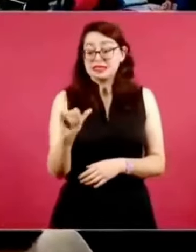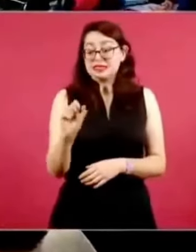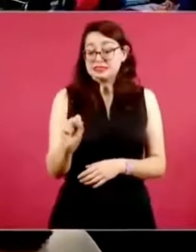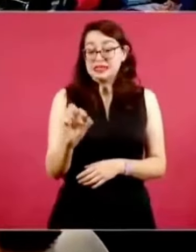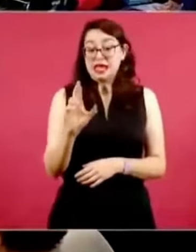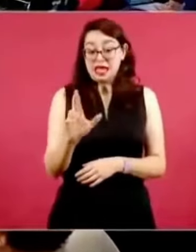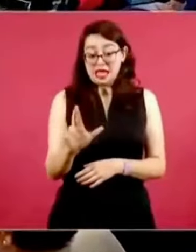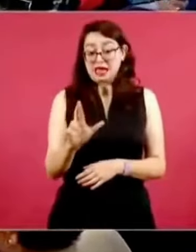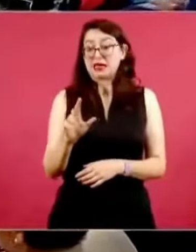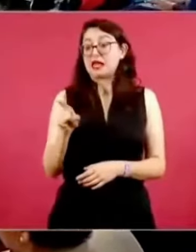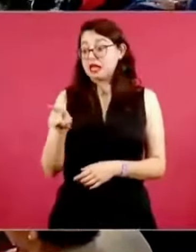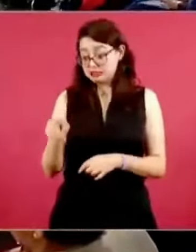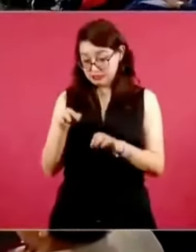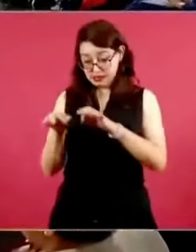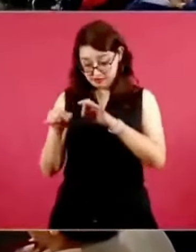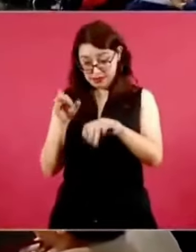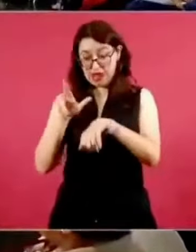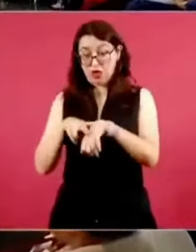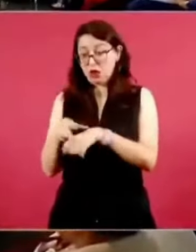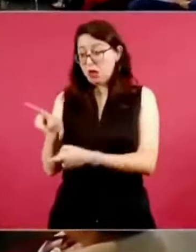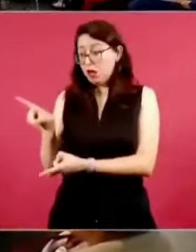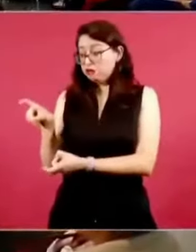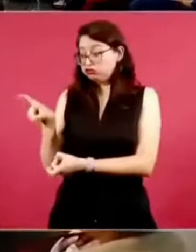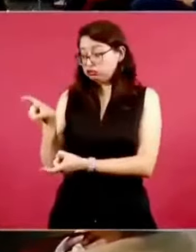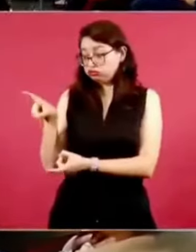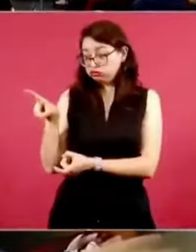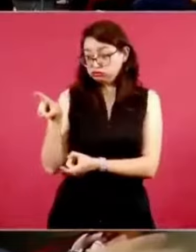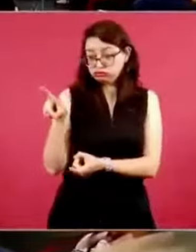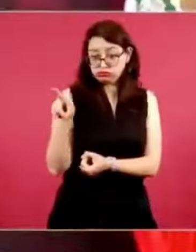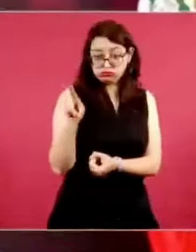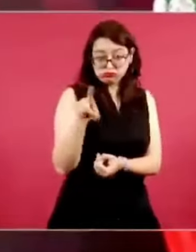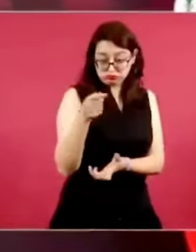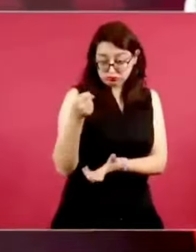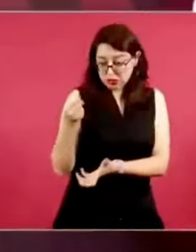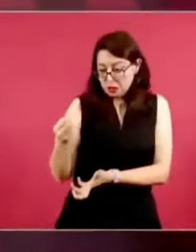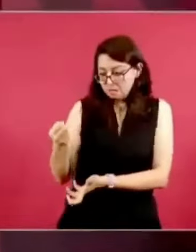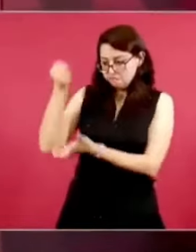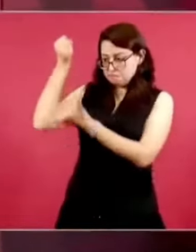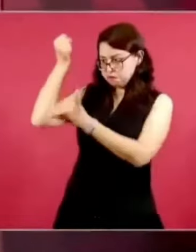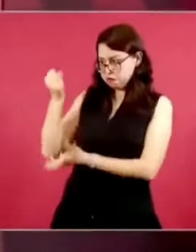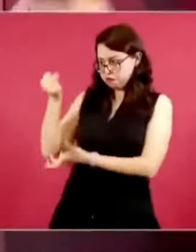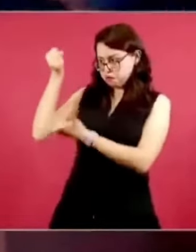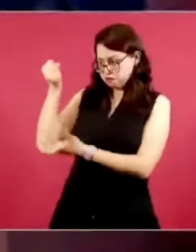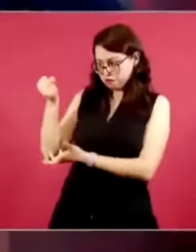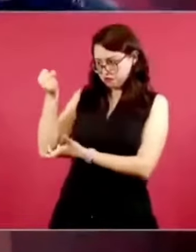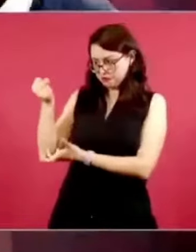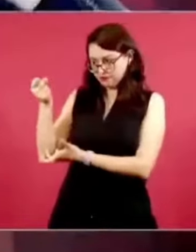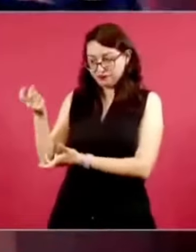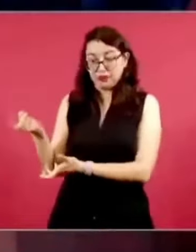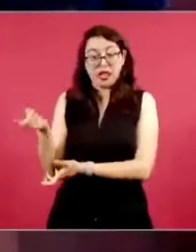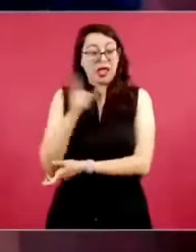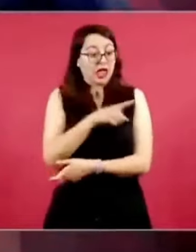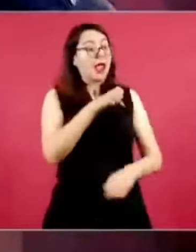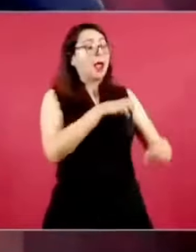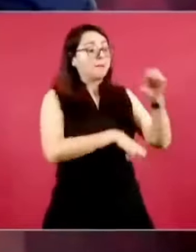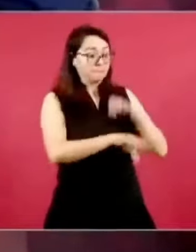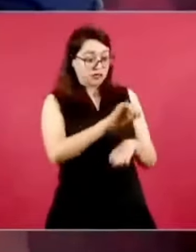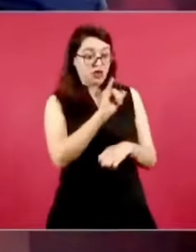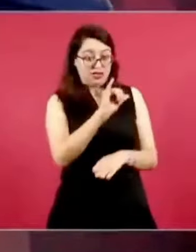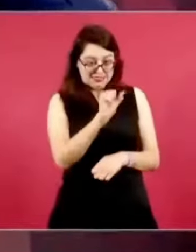de los trabajadores es mayor al impuesto sobre la renta que se